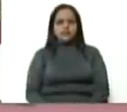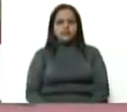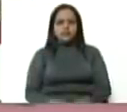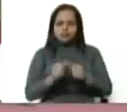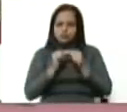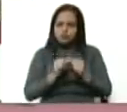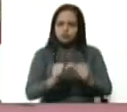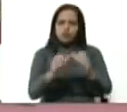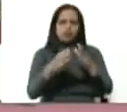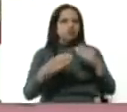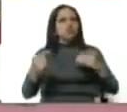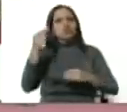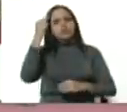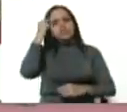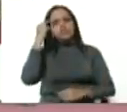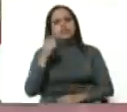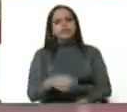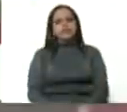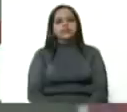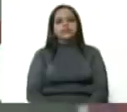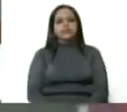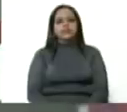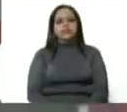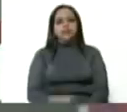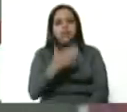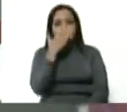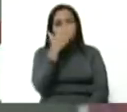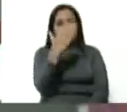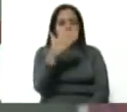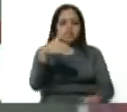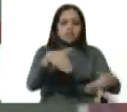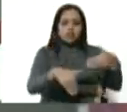permanente, diario. El frente electoral,